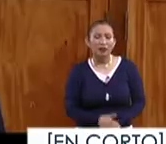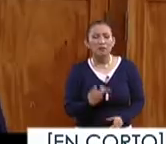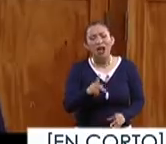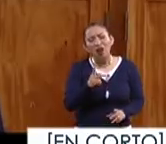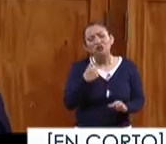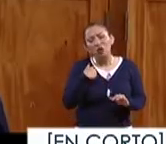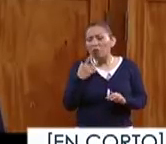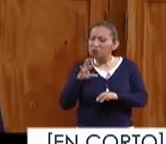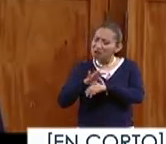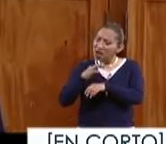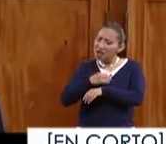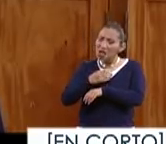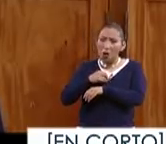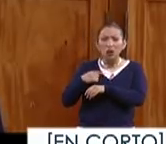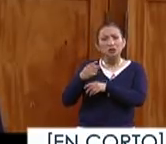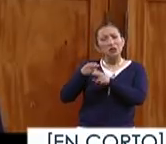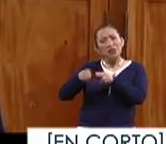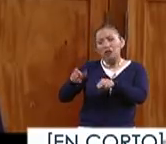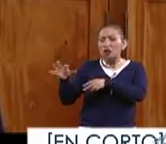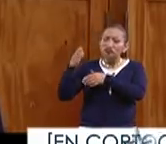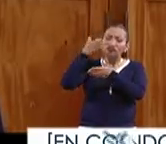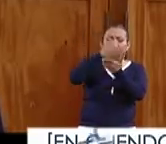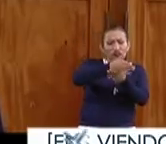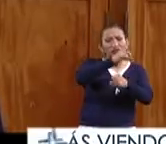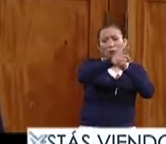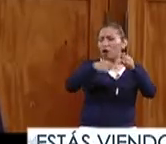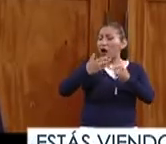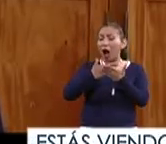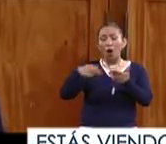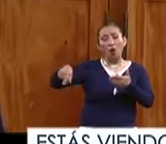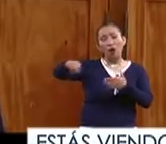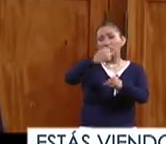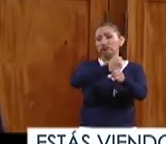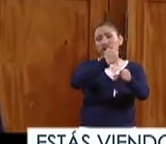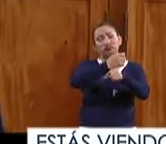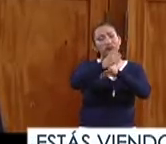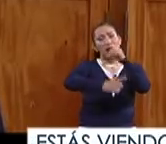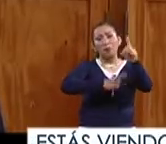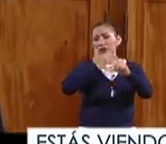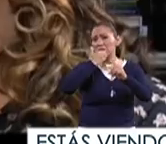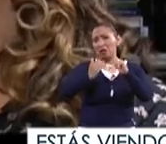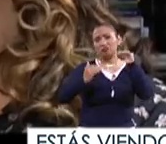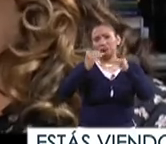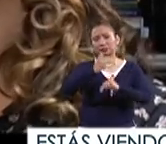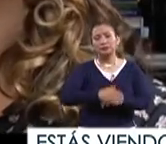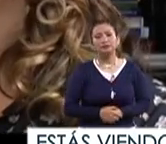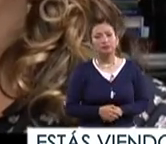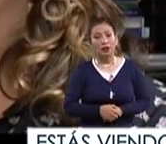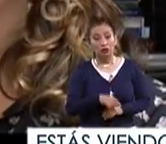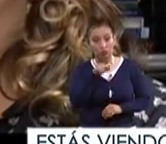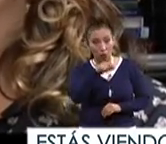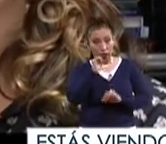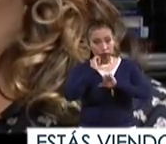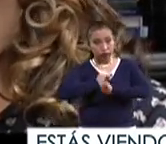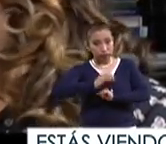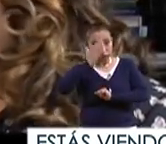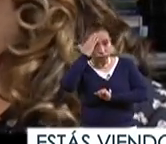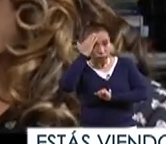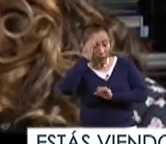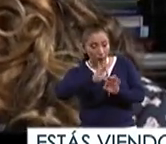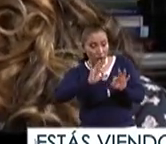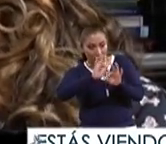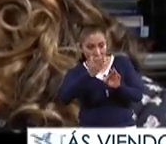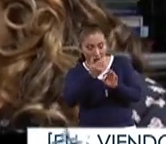de involucrar a mis hijos y a mis nietos en deportes y todos hoy practican deportes a buen nivel. Ha tenido cargos también pues